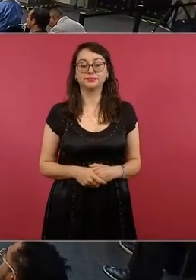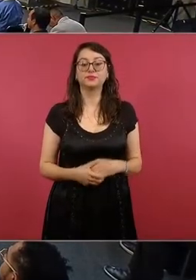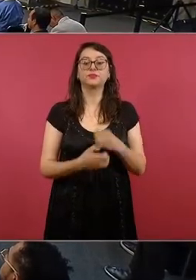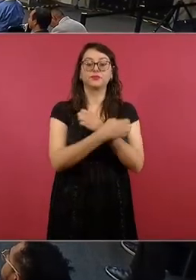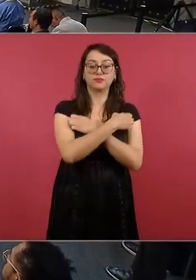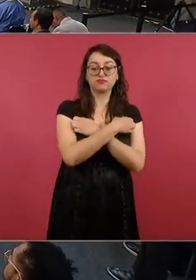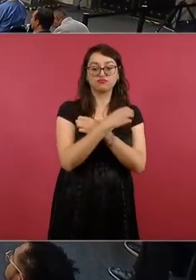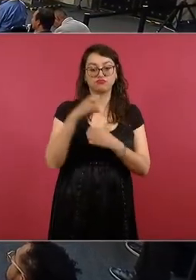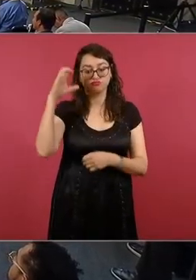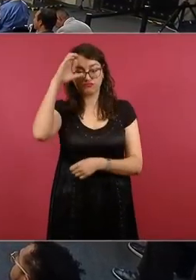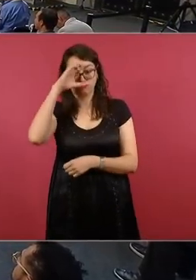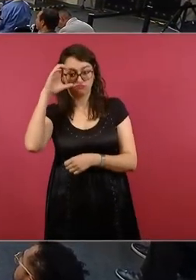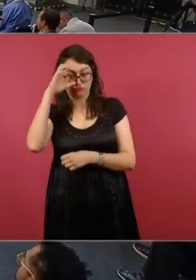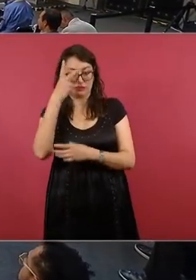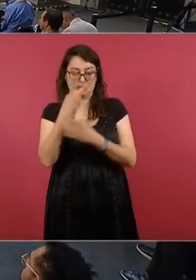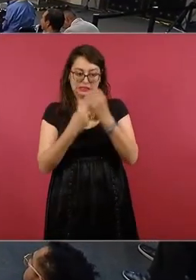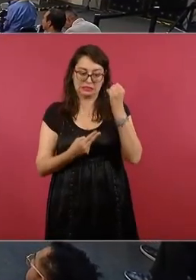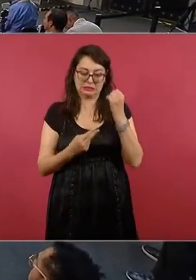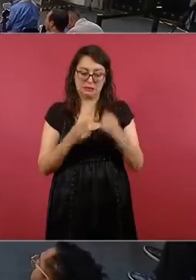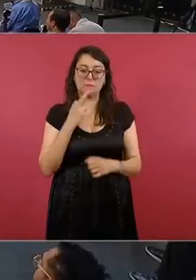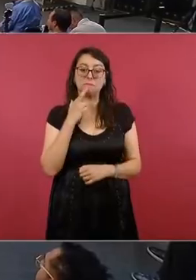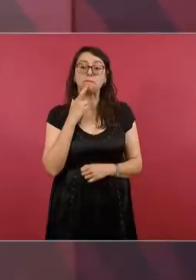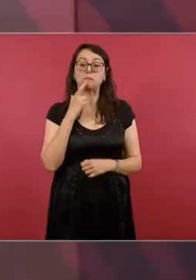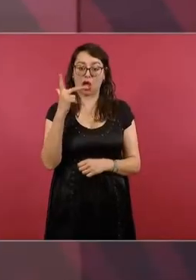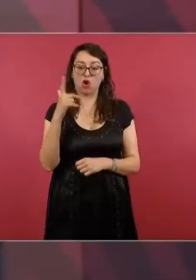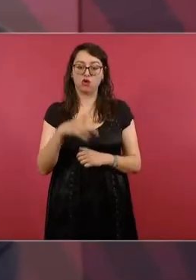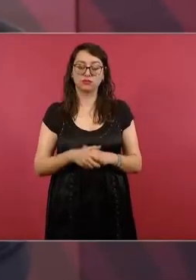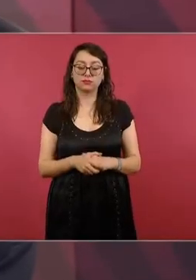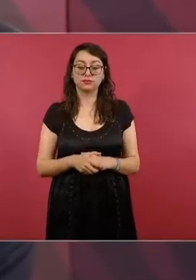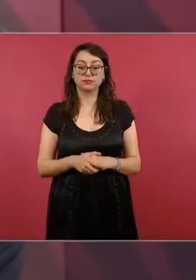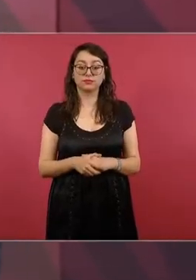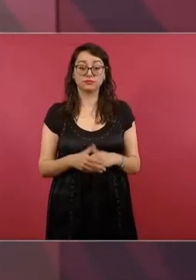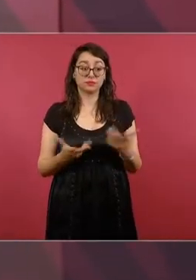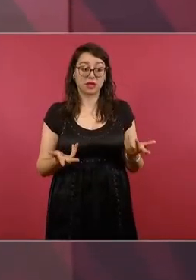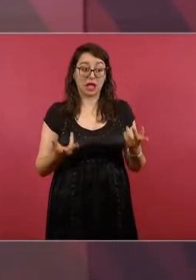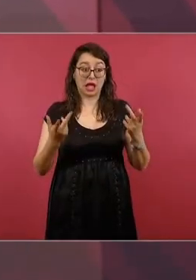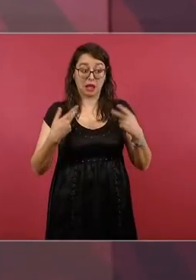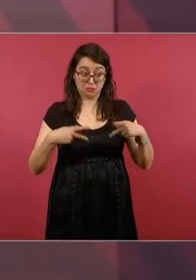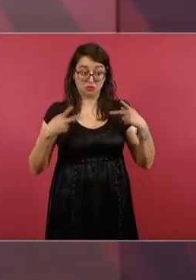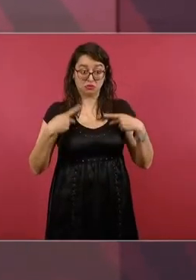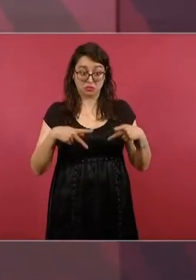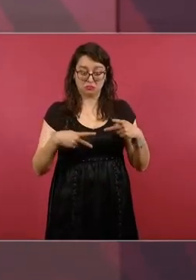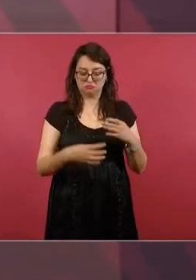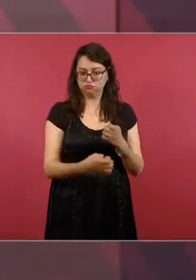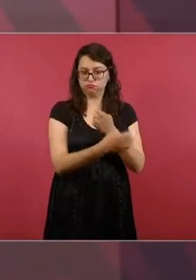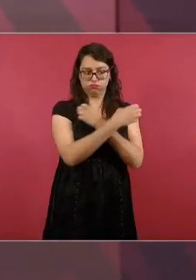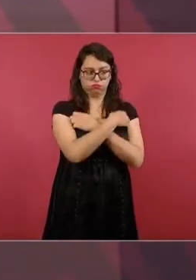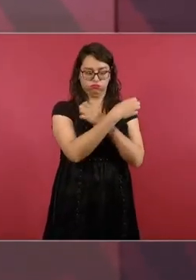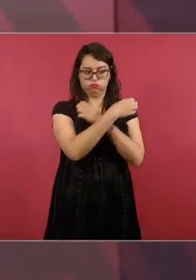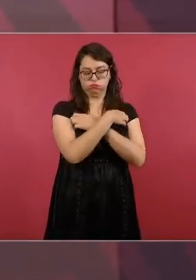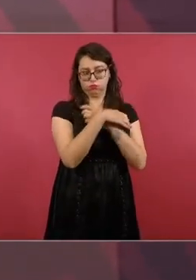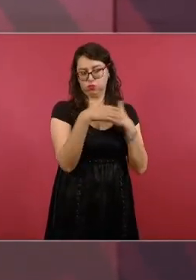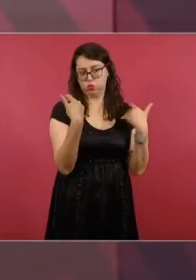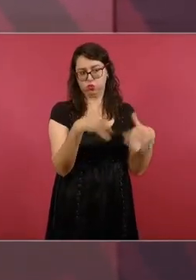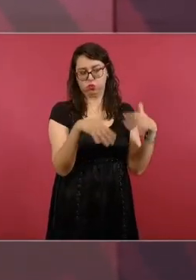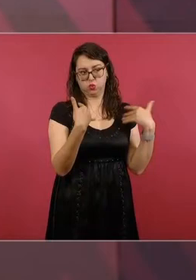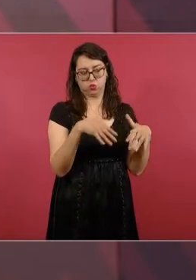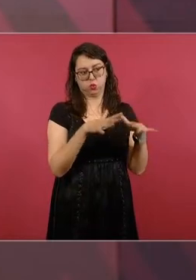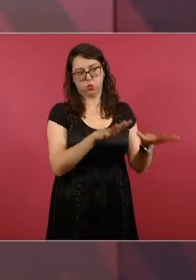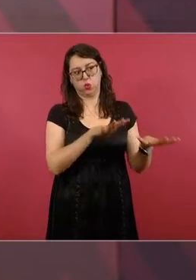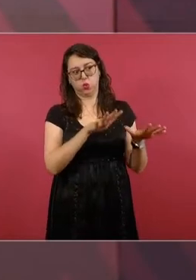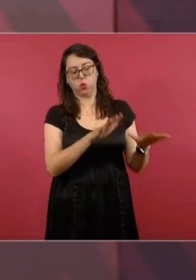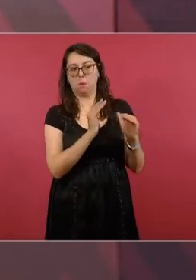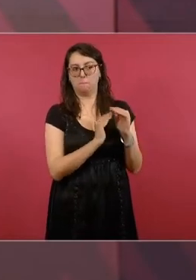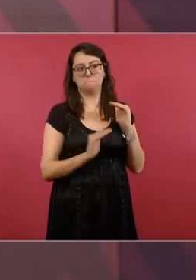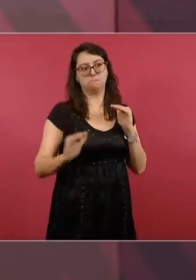educación y cultura, porque hay gente con altos grados académicos,